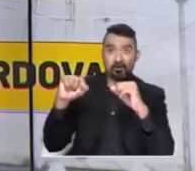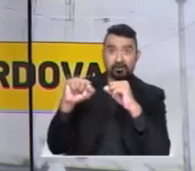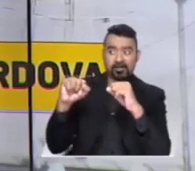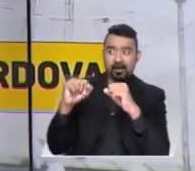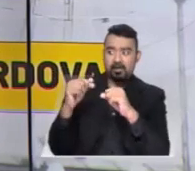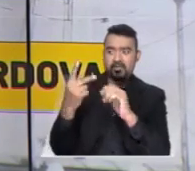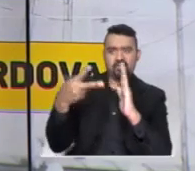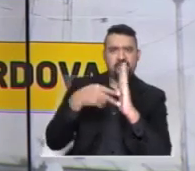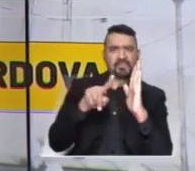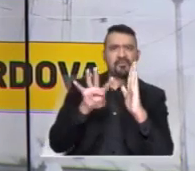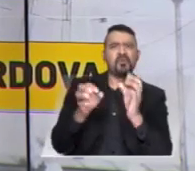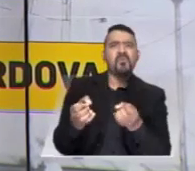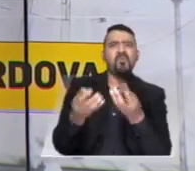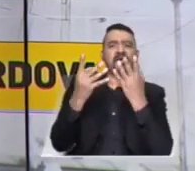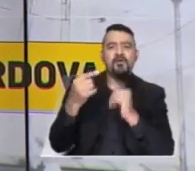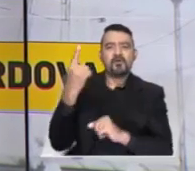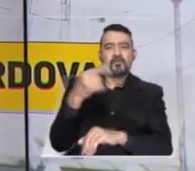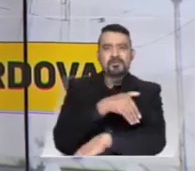movilizó